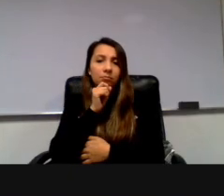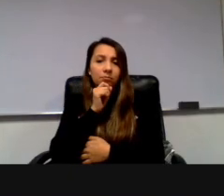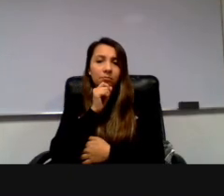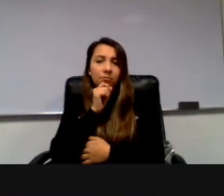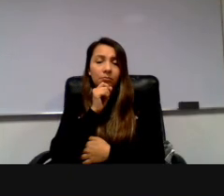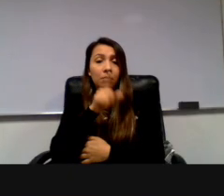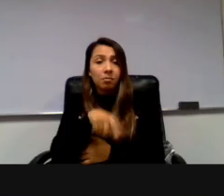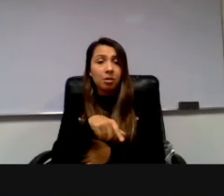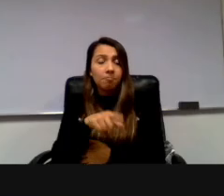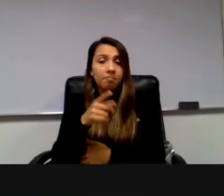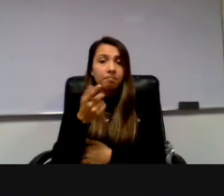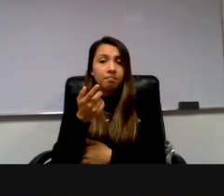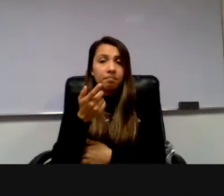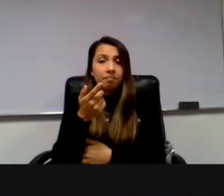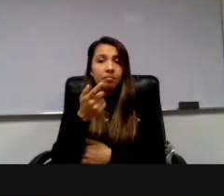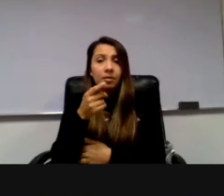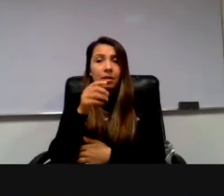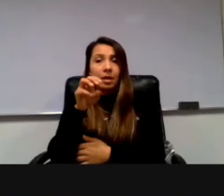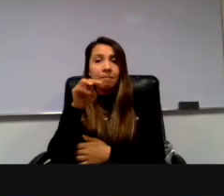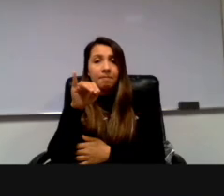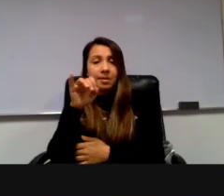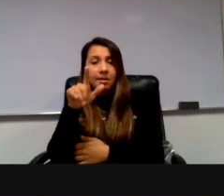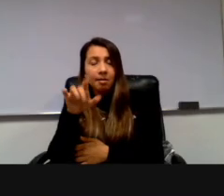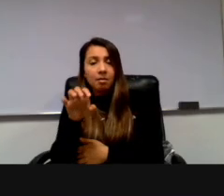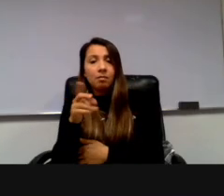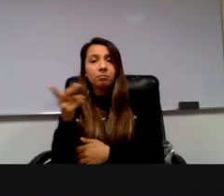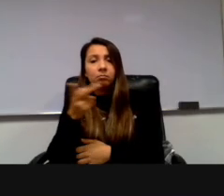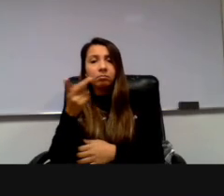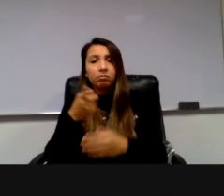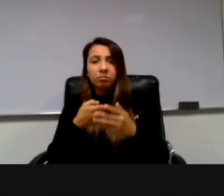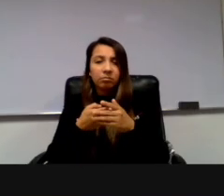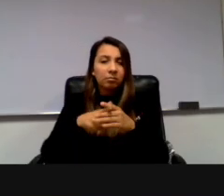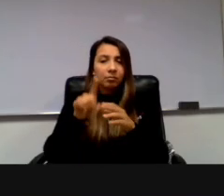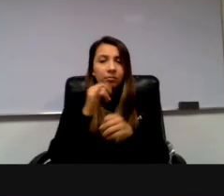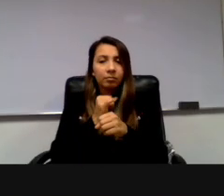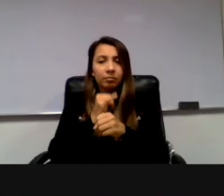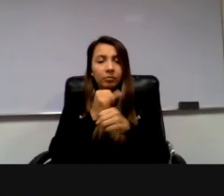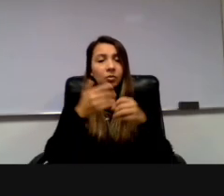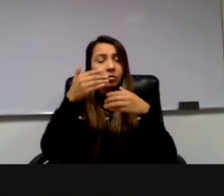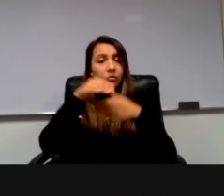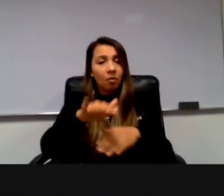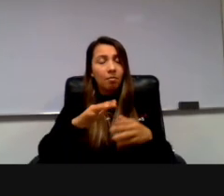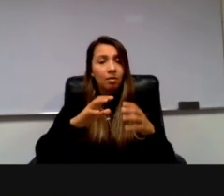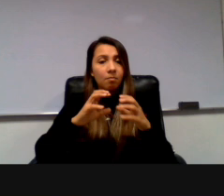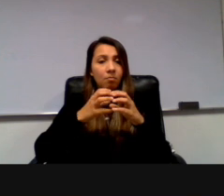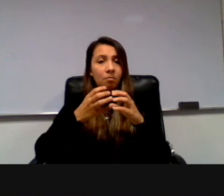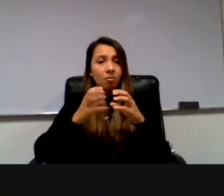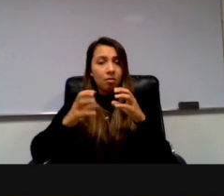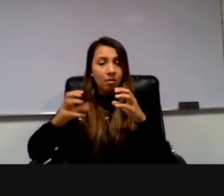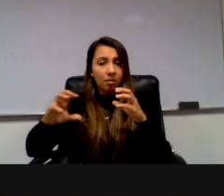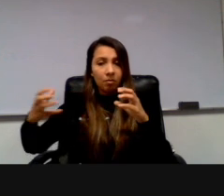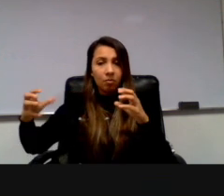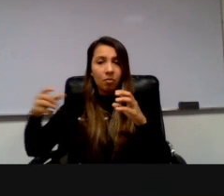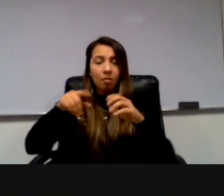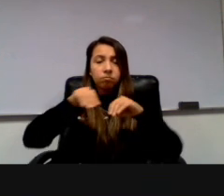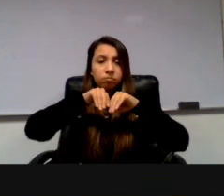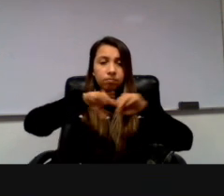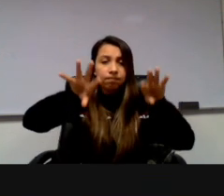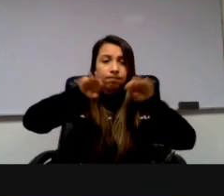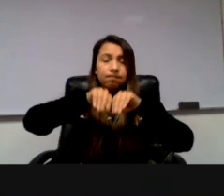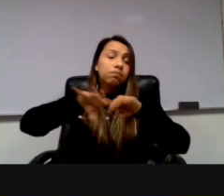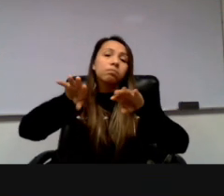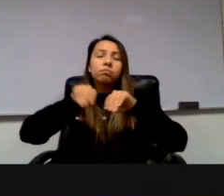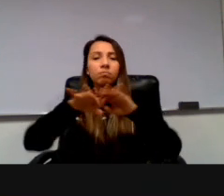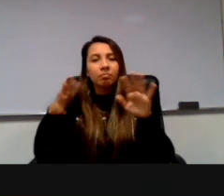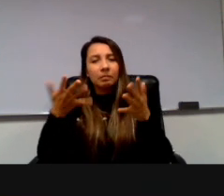también dieron inicio a la disciplina de la evolución molecular, ¿no? Entonces publicaron una serie de artículos en donde